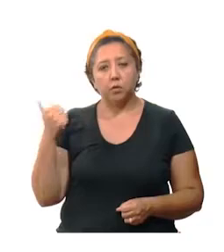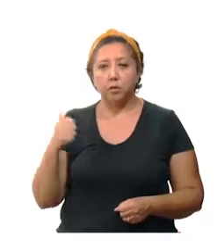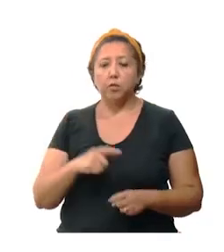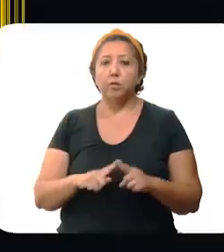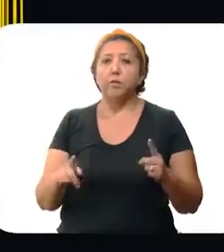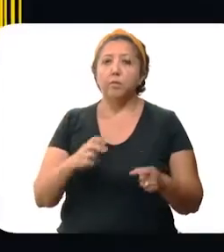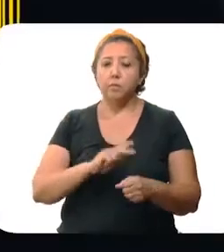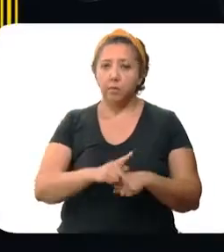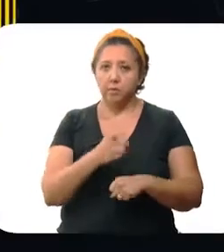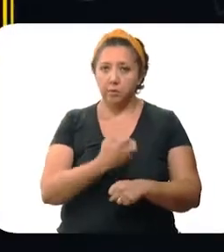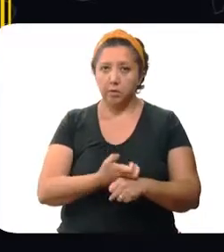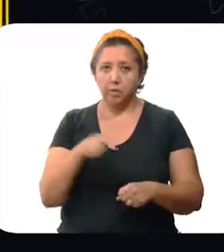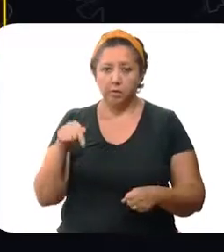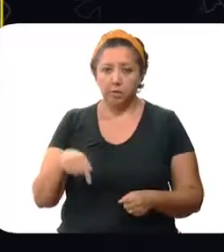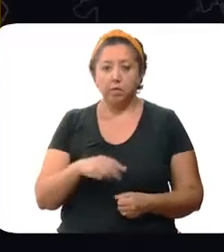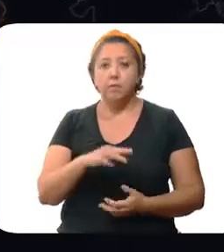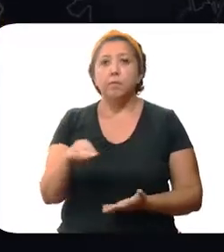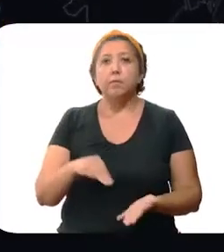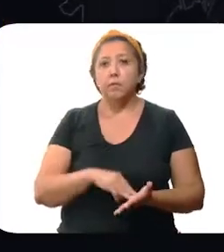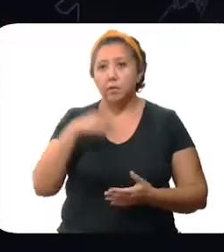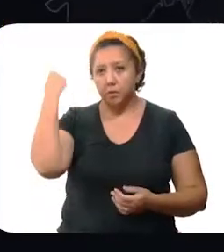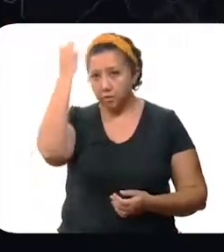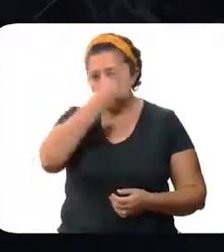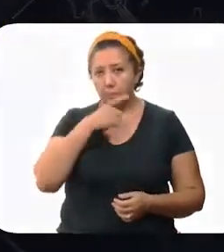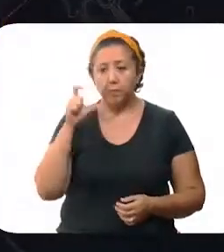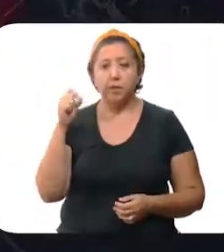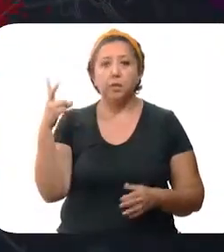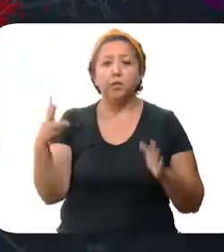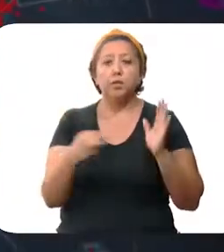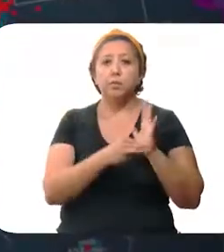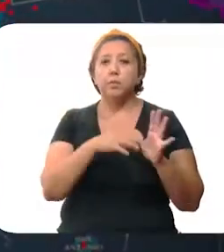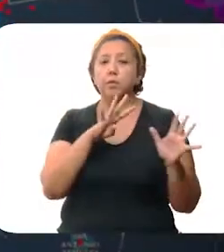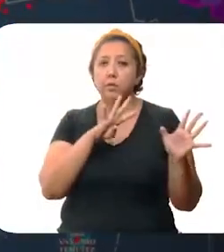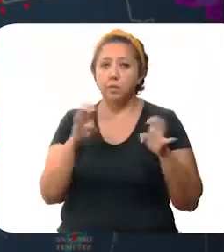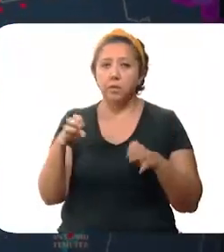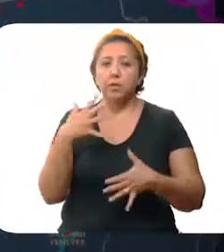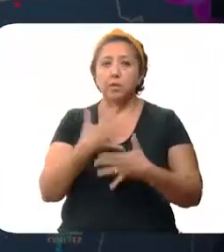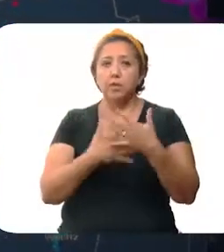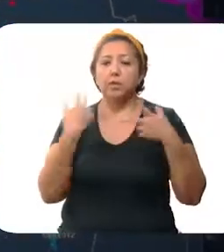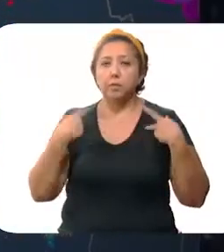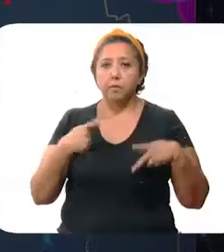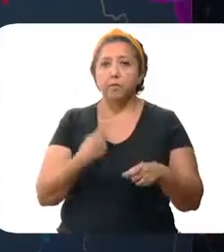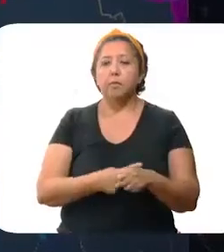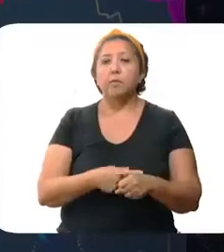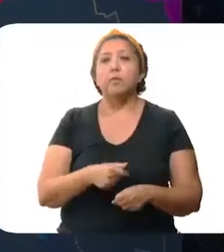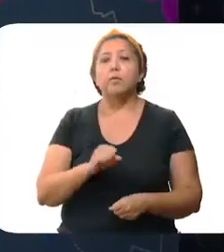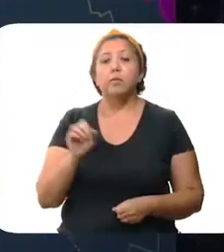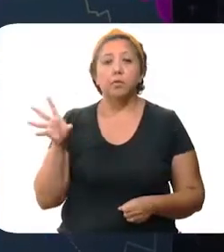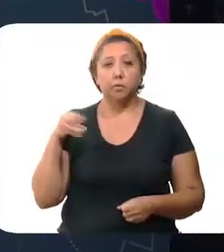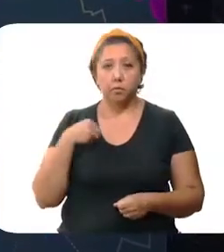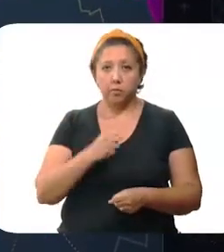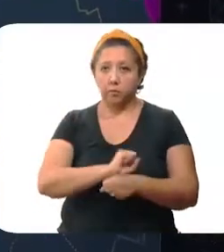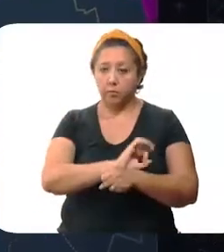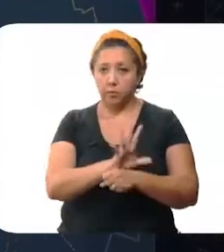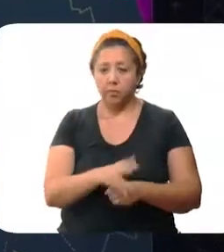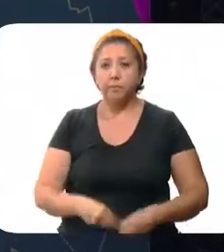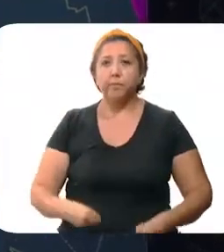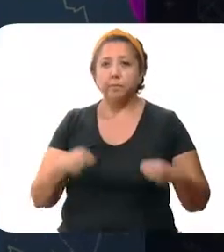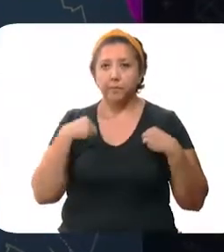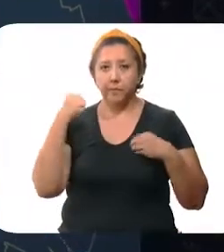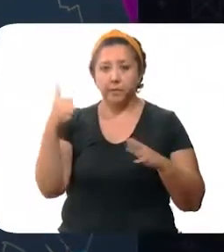estado. Específicamente en Mérida se han diagnosticado 22.915 personas contagiadas de coronavirus, los cuales